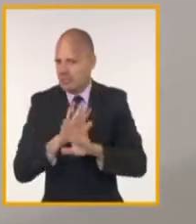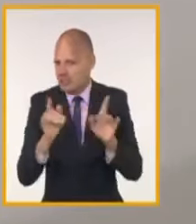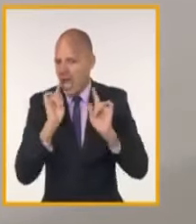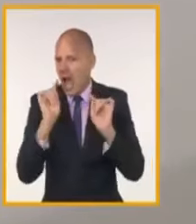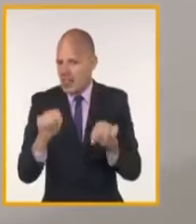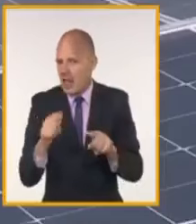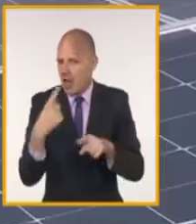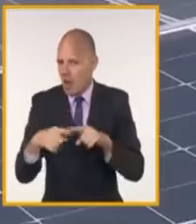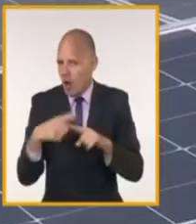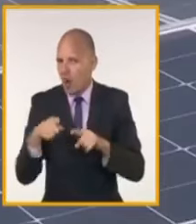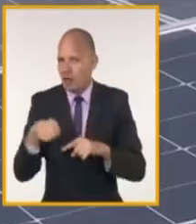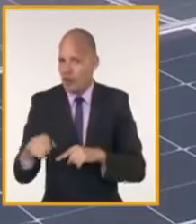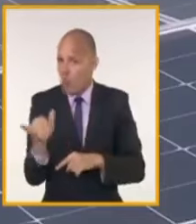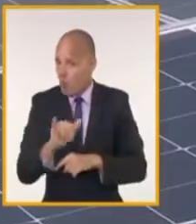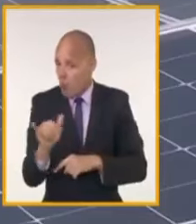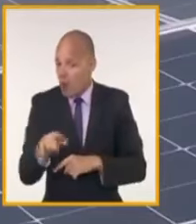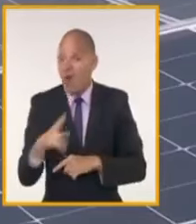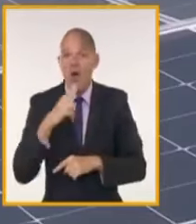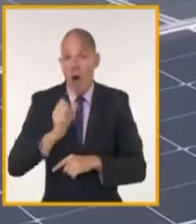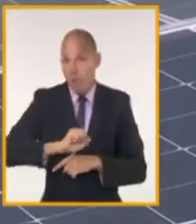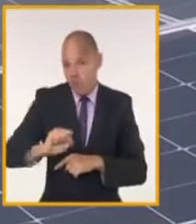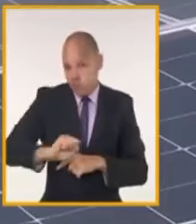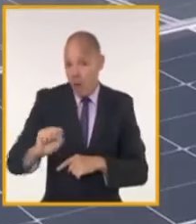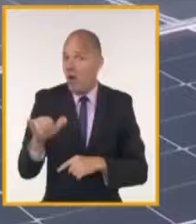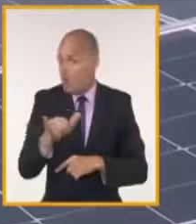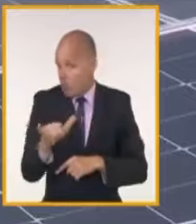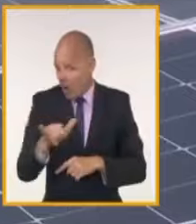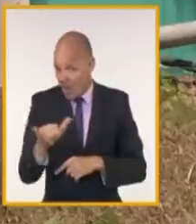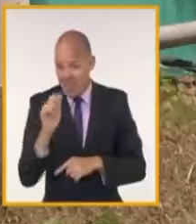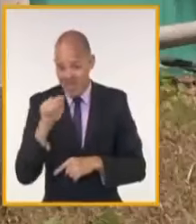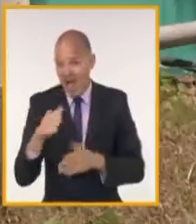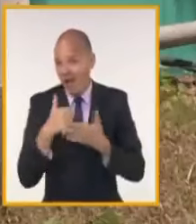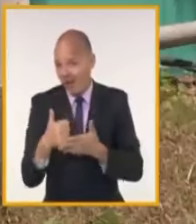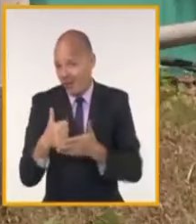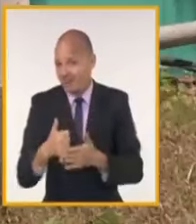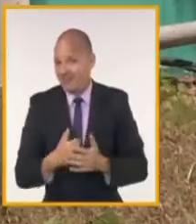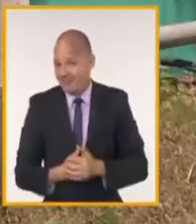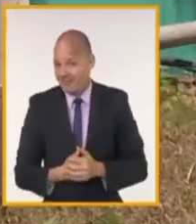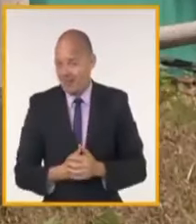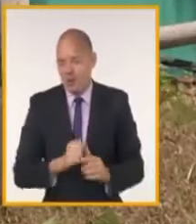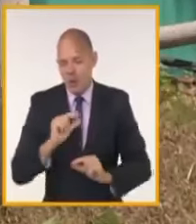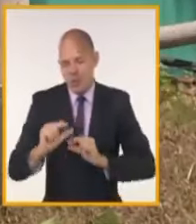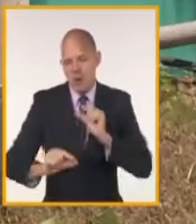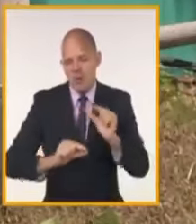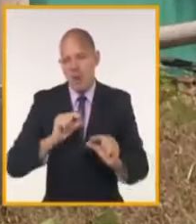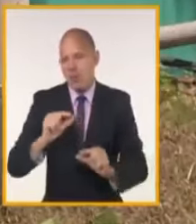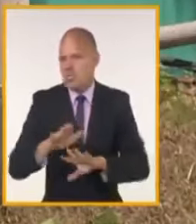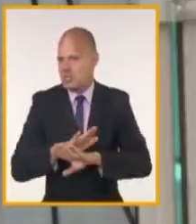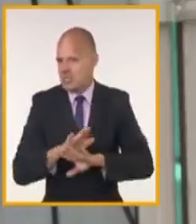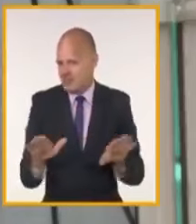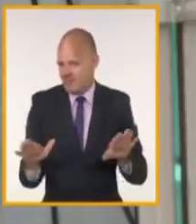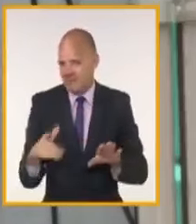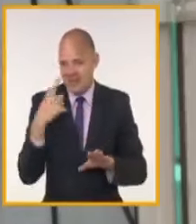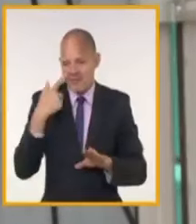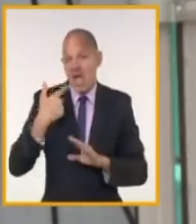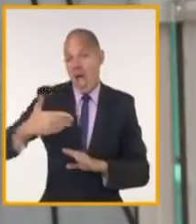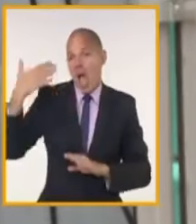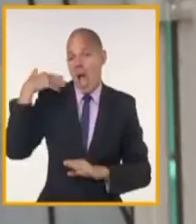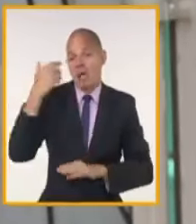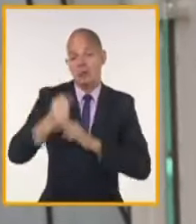agua fotovoltaico para progresivamente eliminar medios que